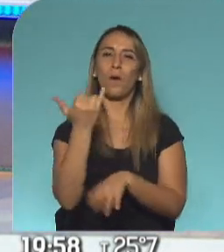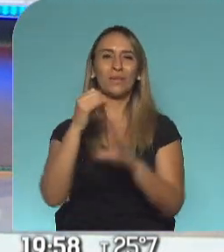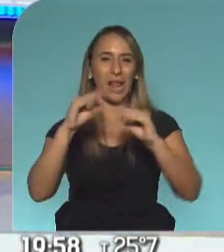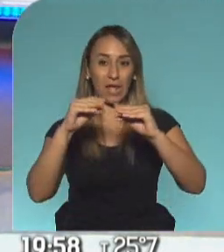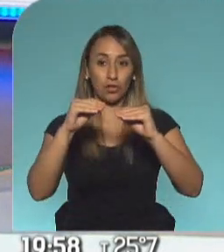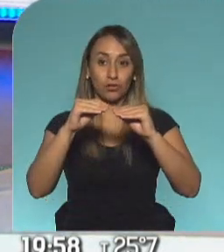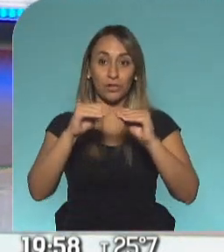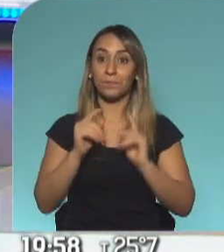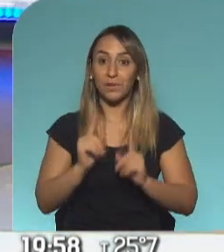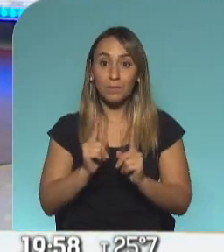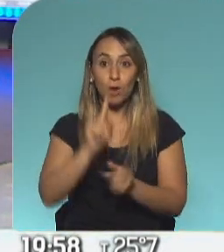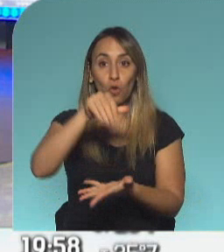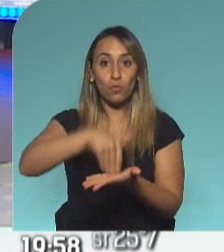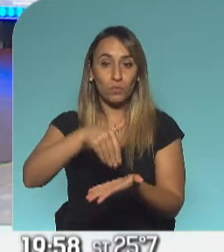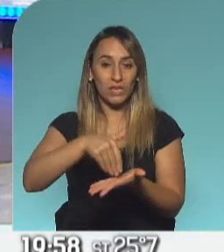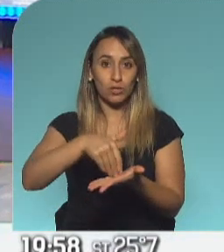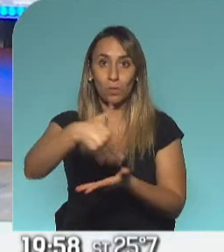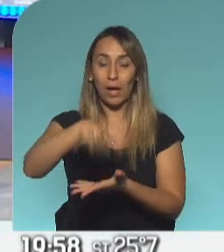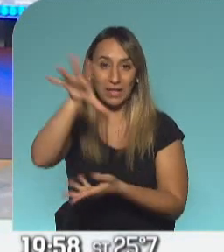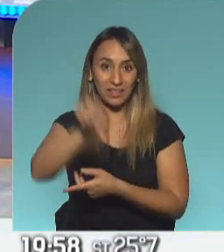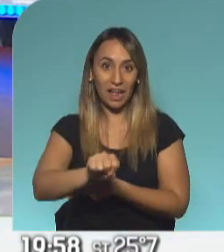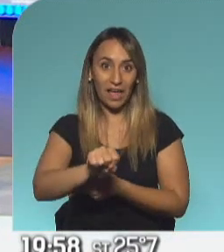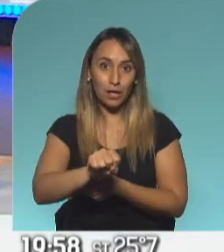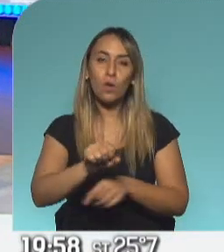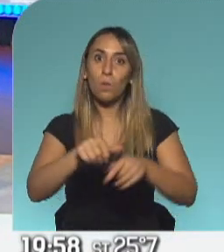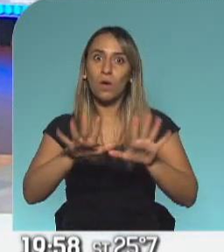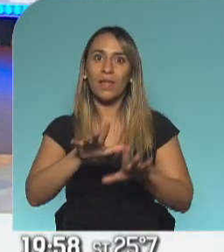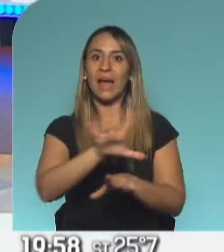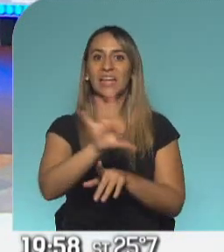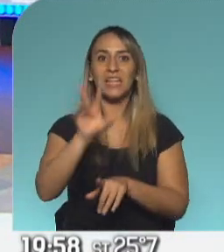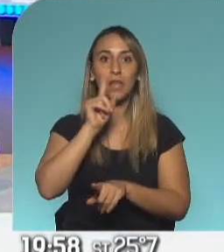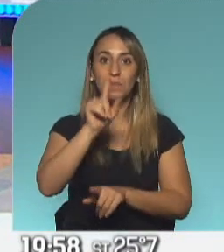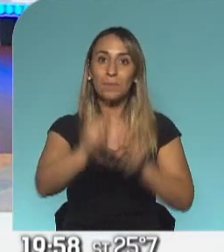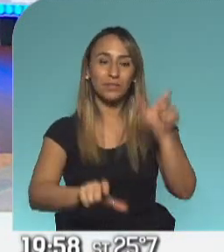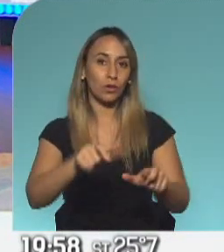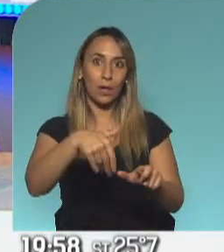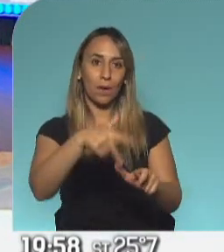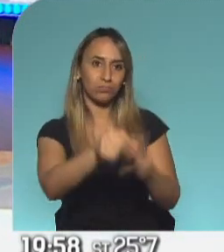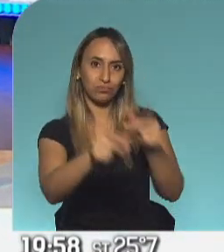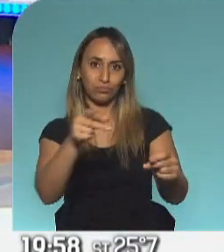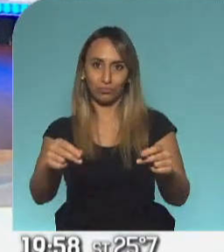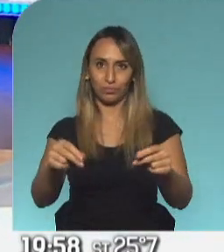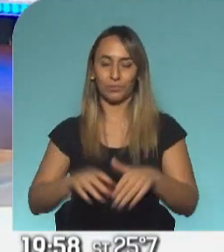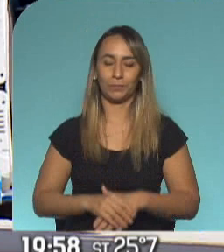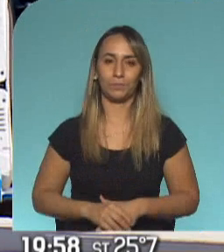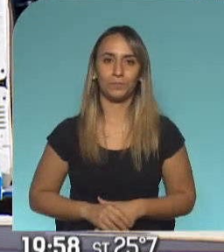vacunas permitirá inmunizar a 500.000 personas. A propósito de esto, vemos este informe de Florencia Rodríguez.